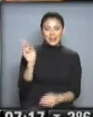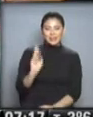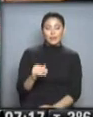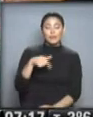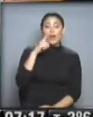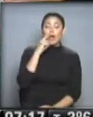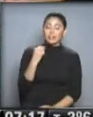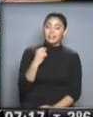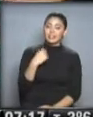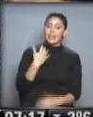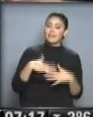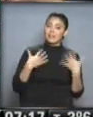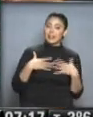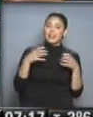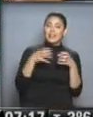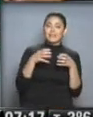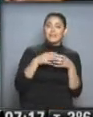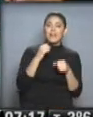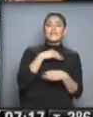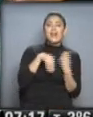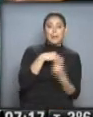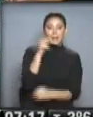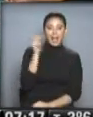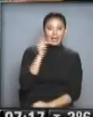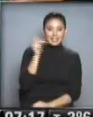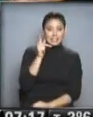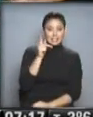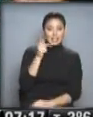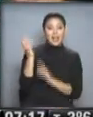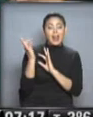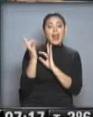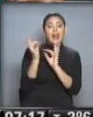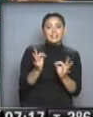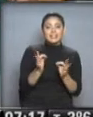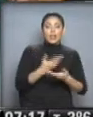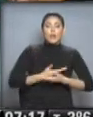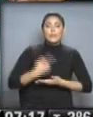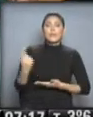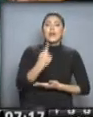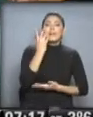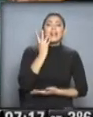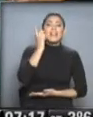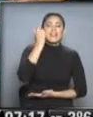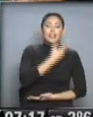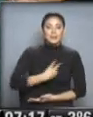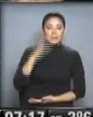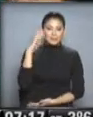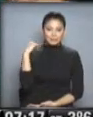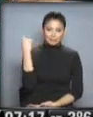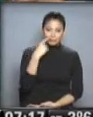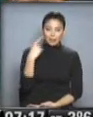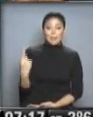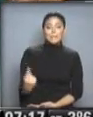bueno es un día particularmente feliz para la familia kirchner ha venido al mundo el primer nieto de la presidente la nación el